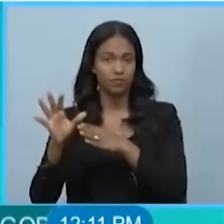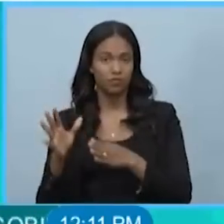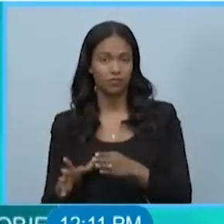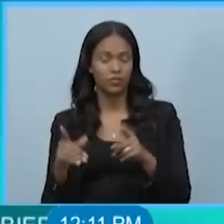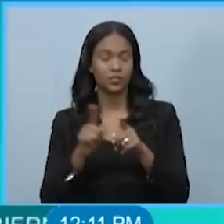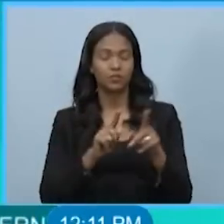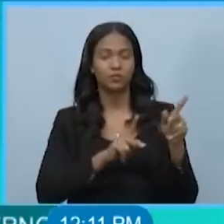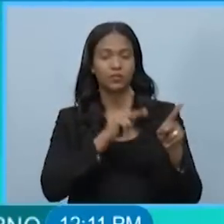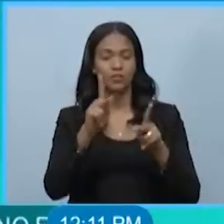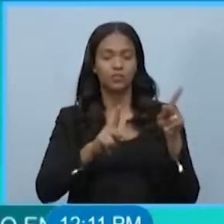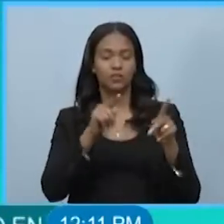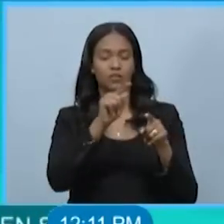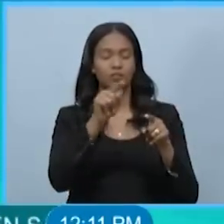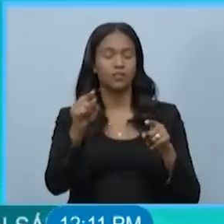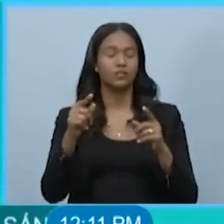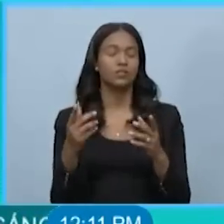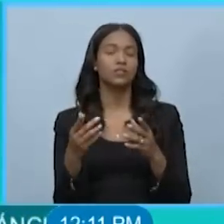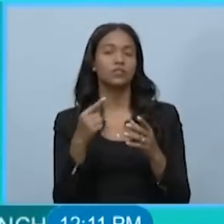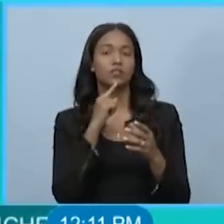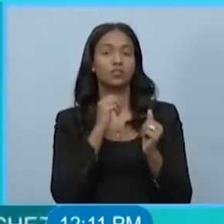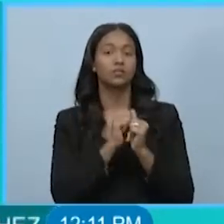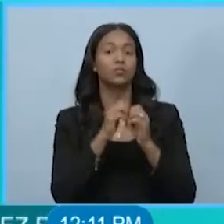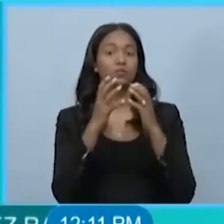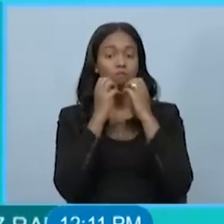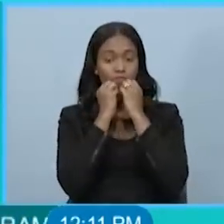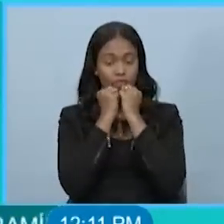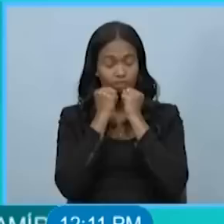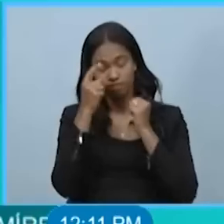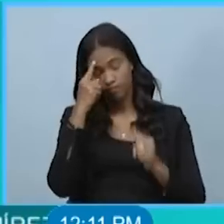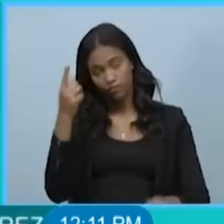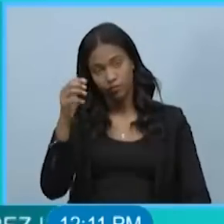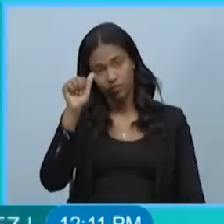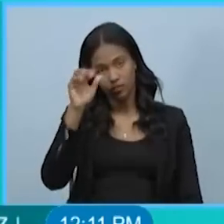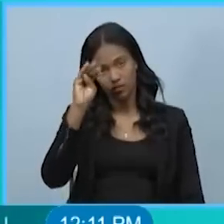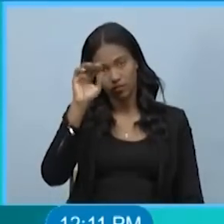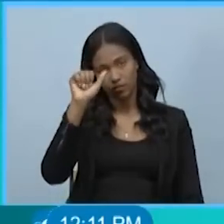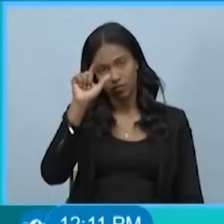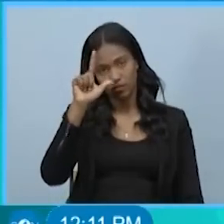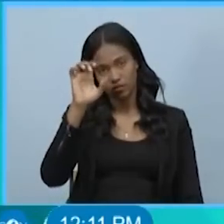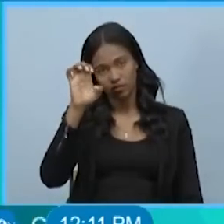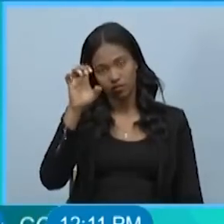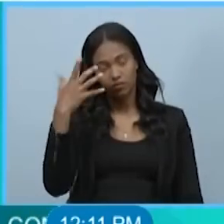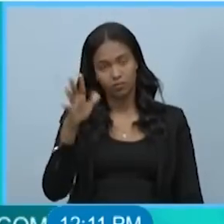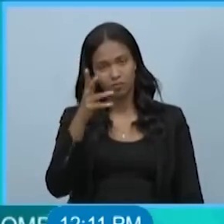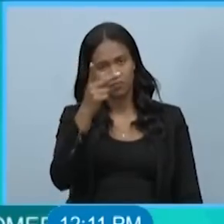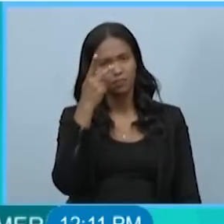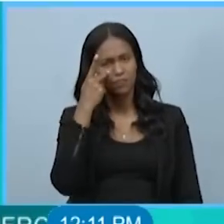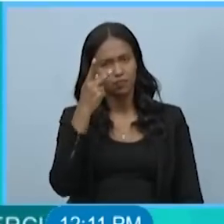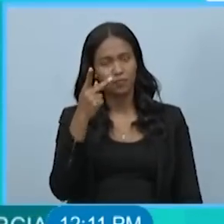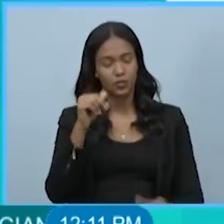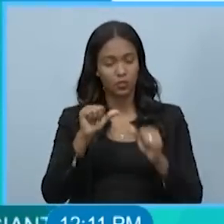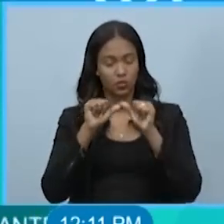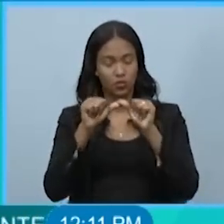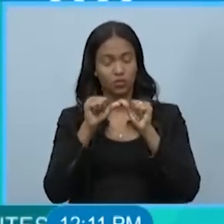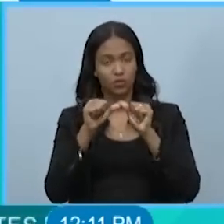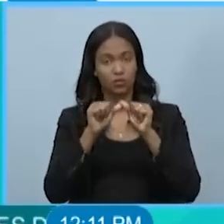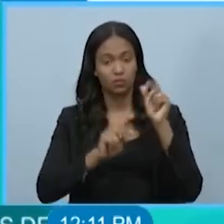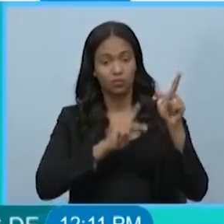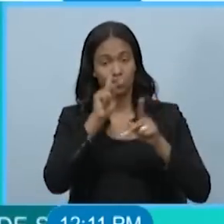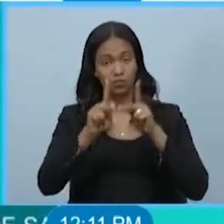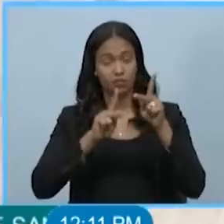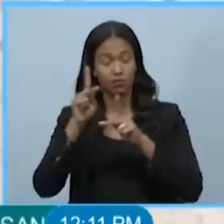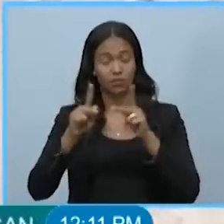como gente del pueblo que eran muy querida por amable Aristi Castro. Como pueden ver, continúan